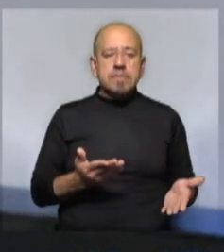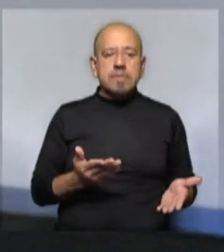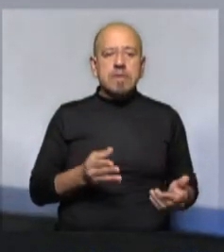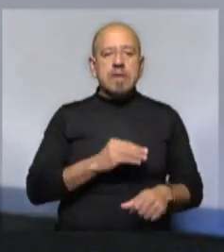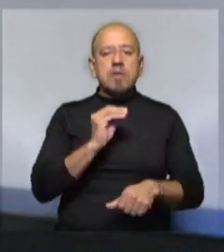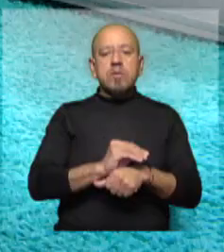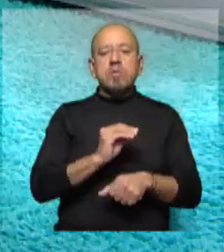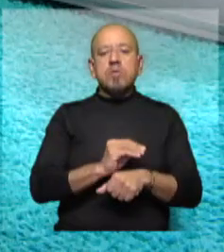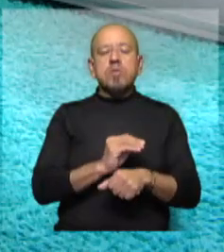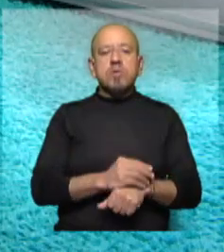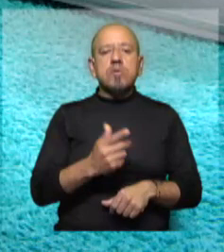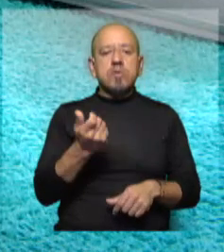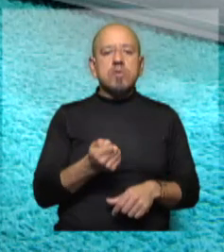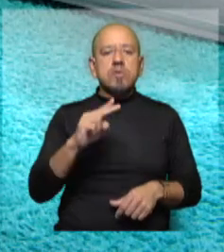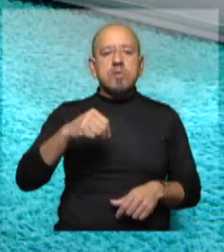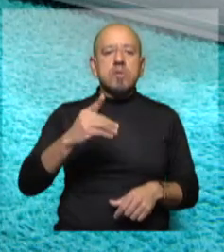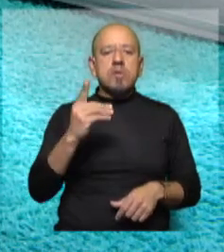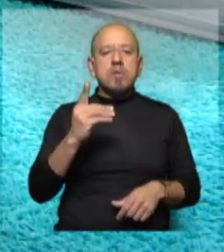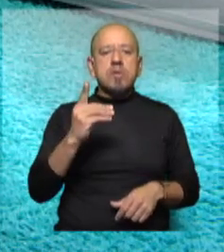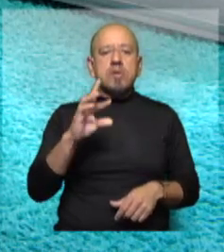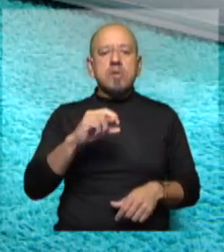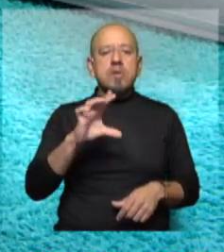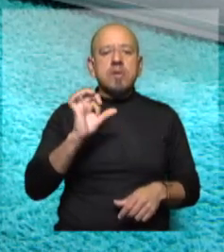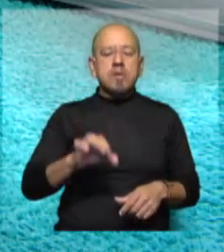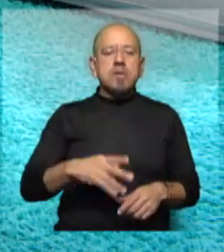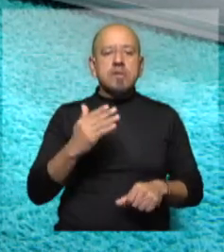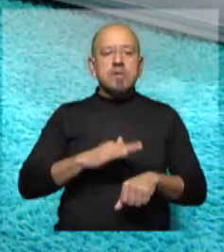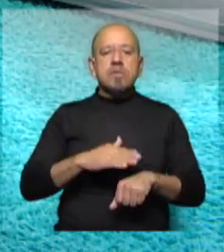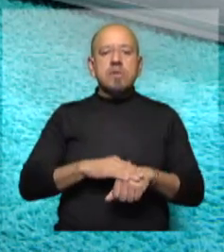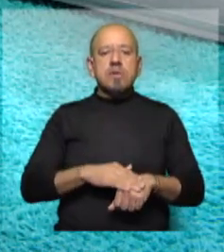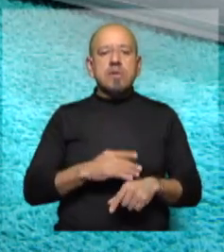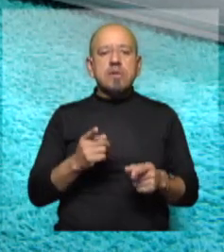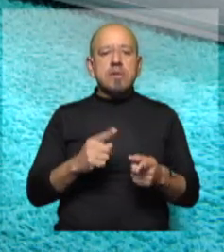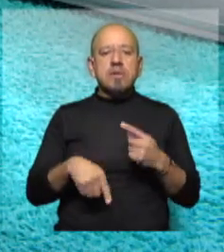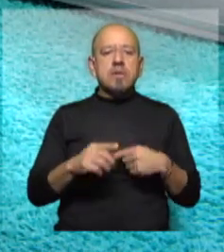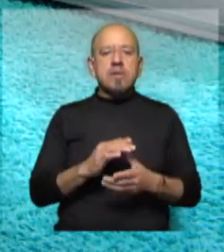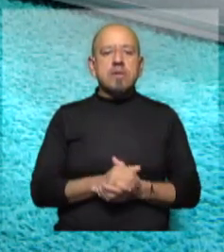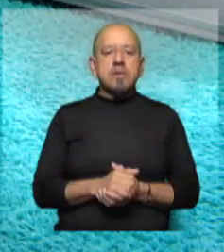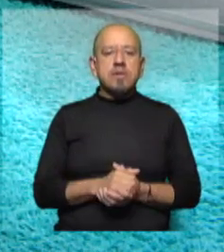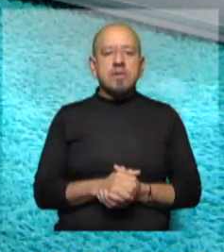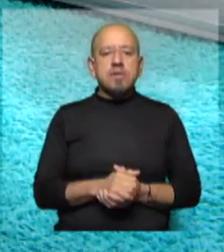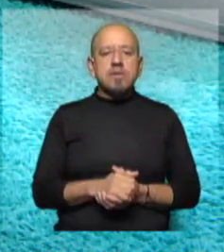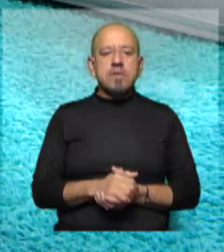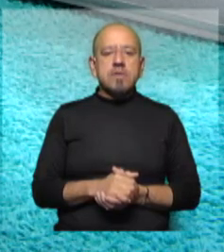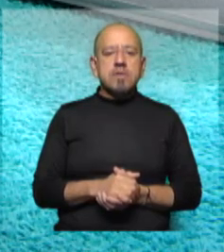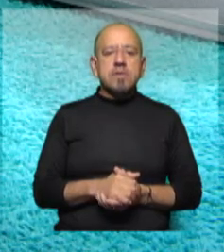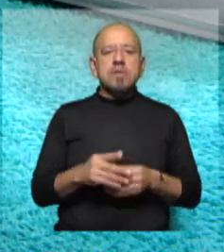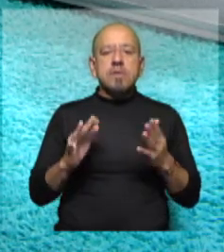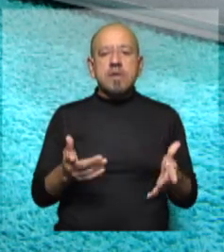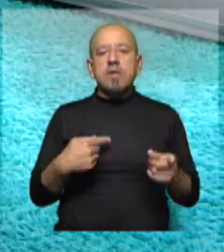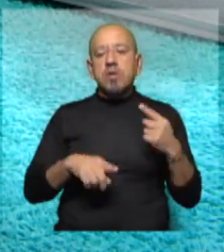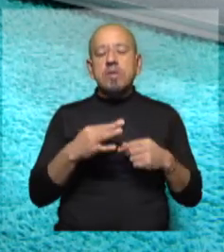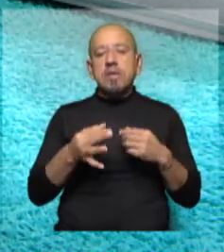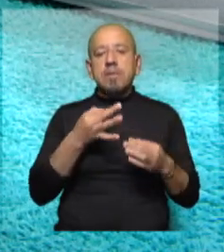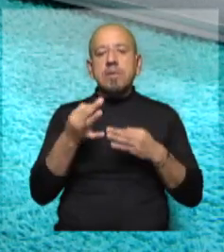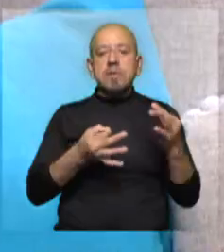cultural, a Andrés Palau, responsable del Festival Palau. Bienvenido. Buenos días. Y esto que está pasando le explicamos a la gente que